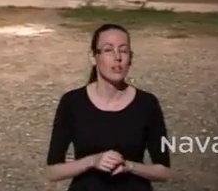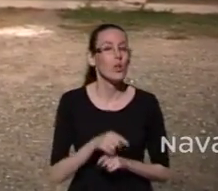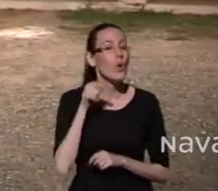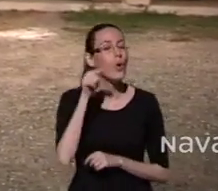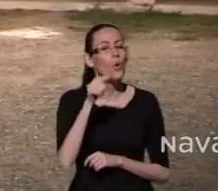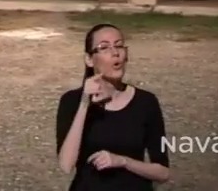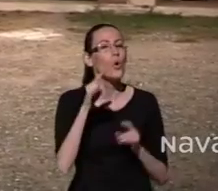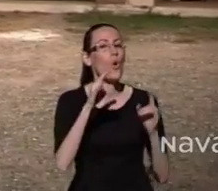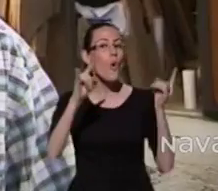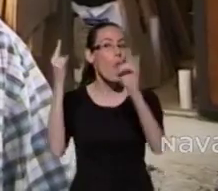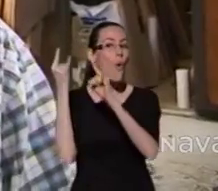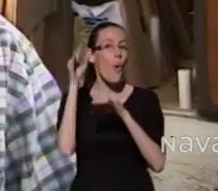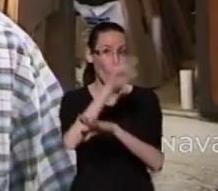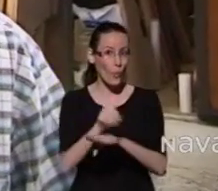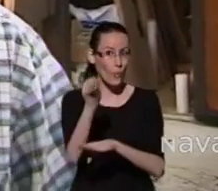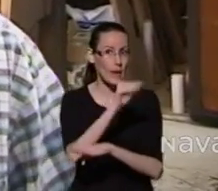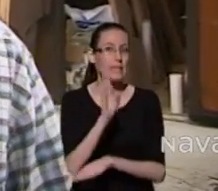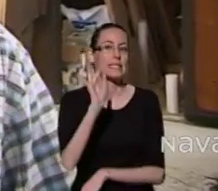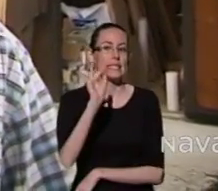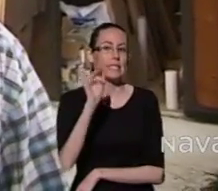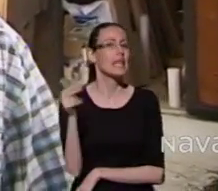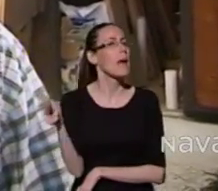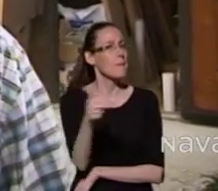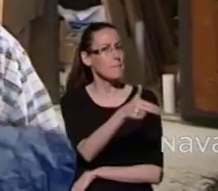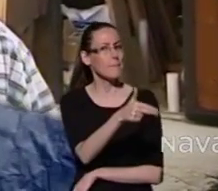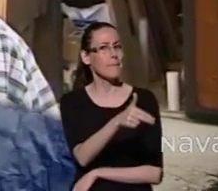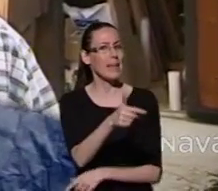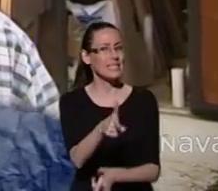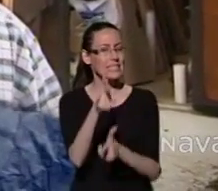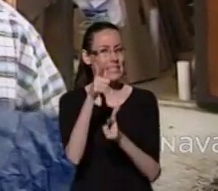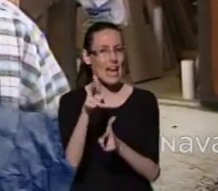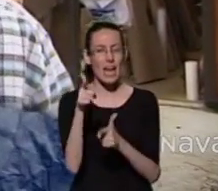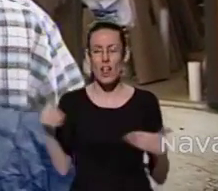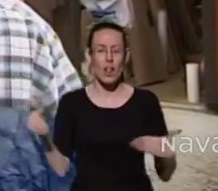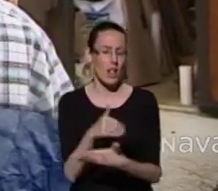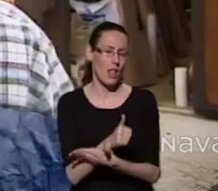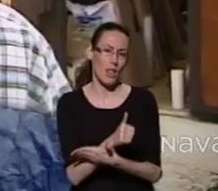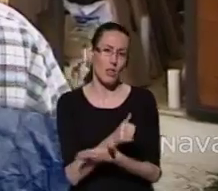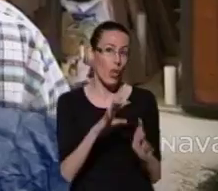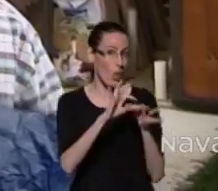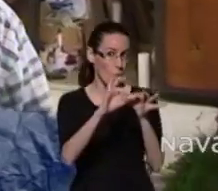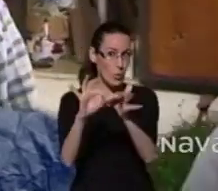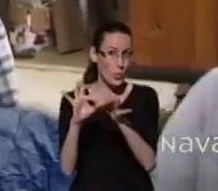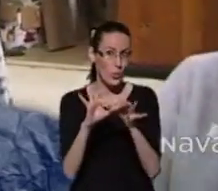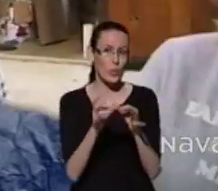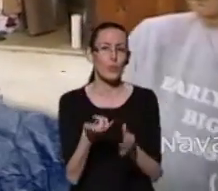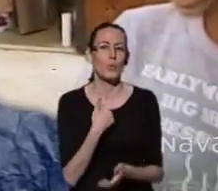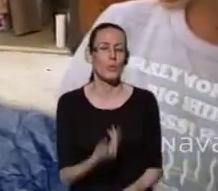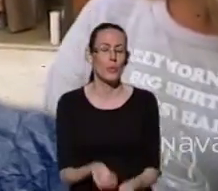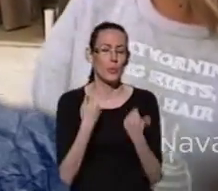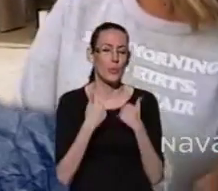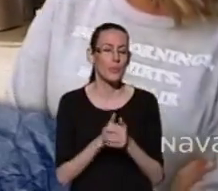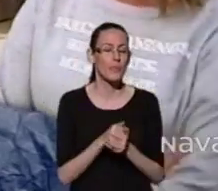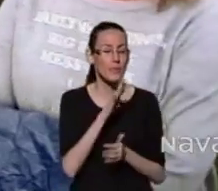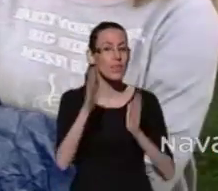decir, guardamayor, ¿no? Uh-huh. La pesca, la caza, todas las cuestiones forestales. ¿Ahora es época de caza? Ahora